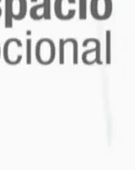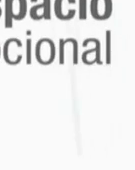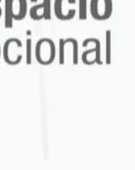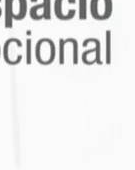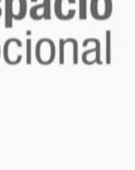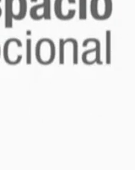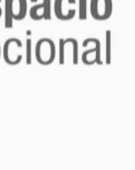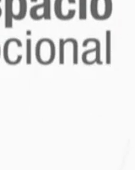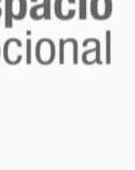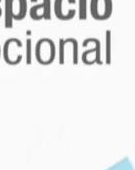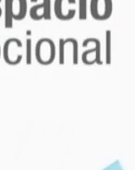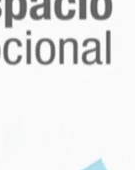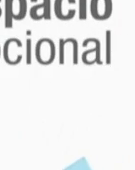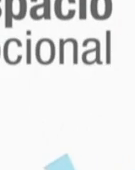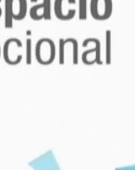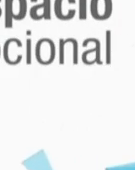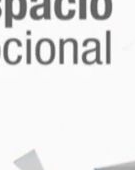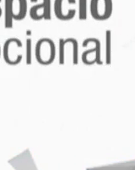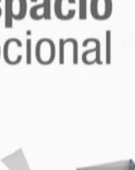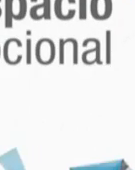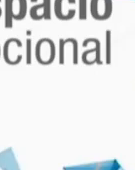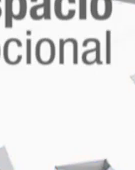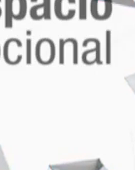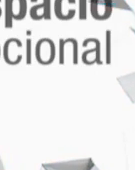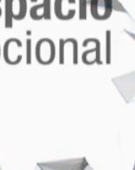Inicio de espacio promocional.